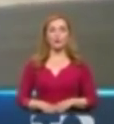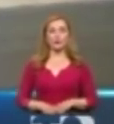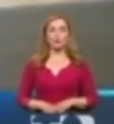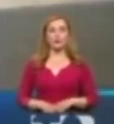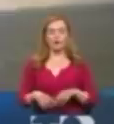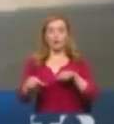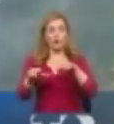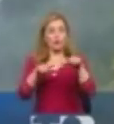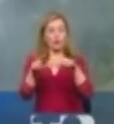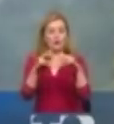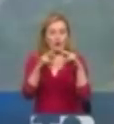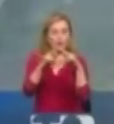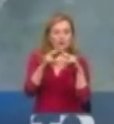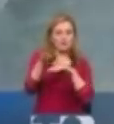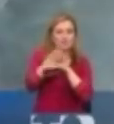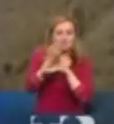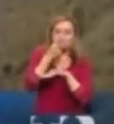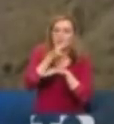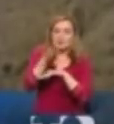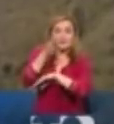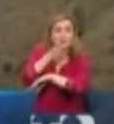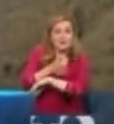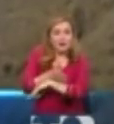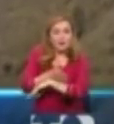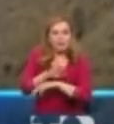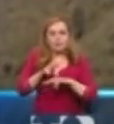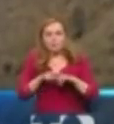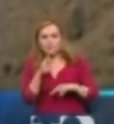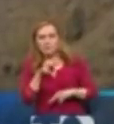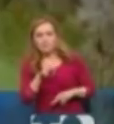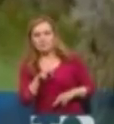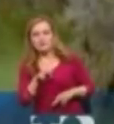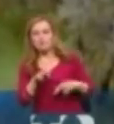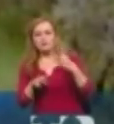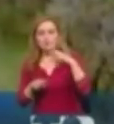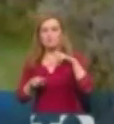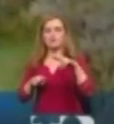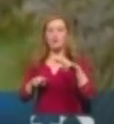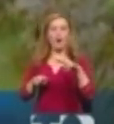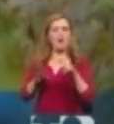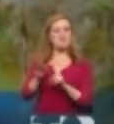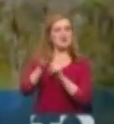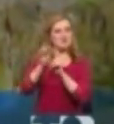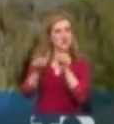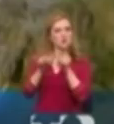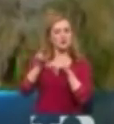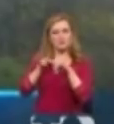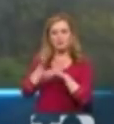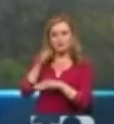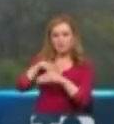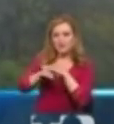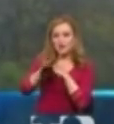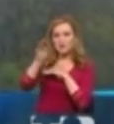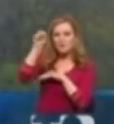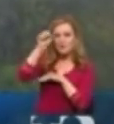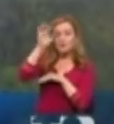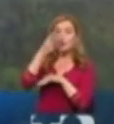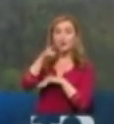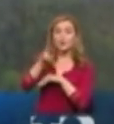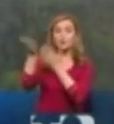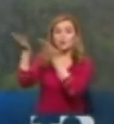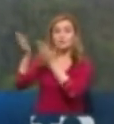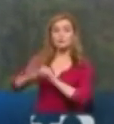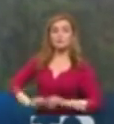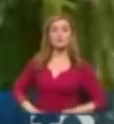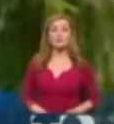Conocer lugares no vistos y sagrados desde la butaca será un privilegio único. Y esto lo brinda la película La Profecía del